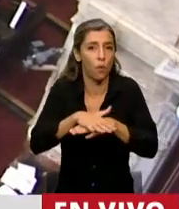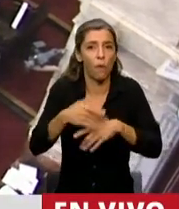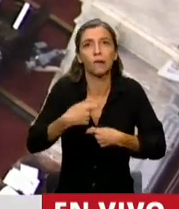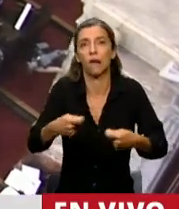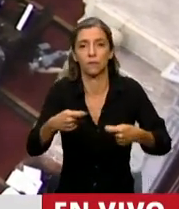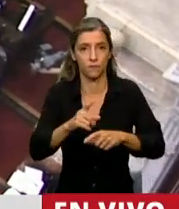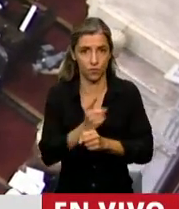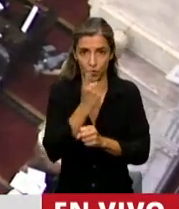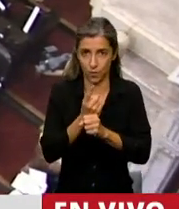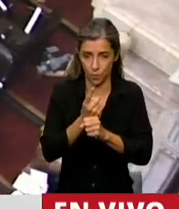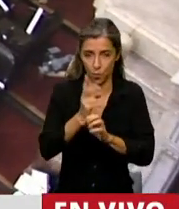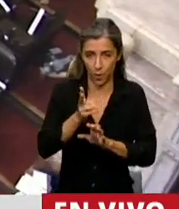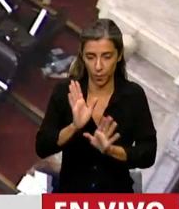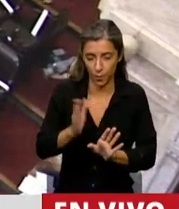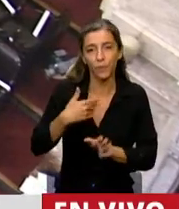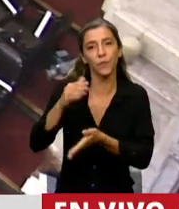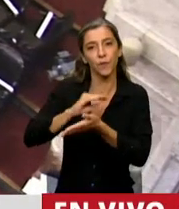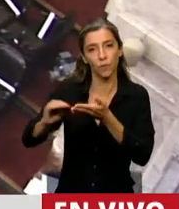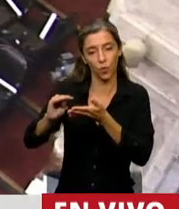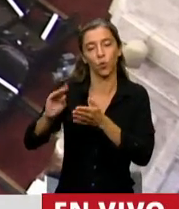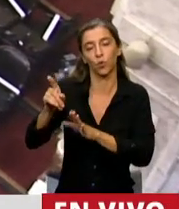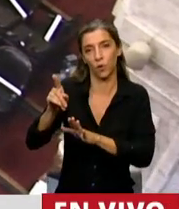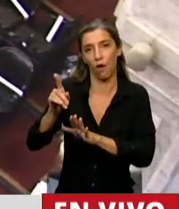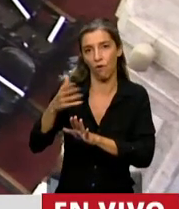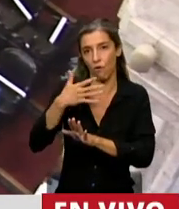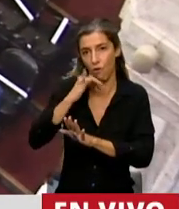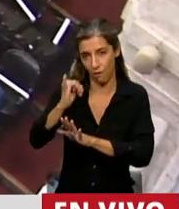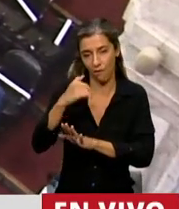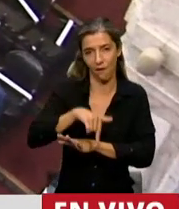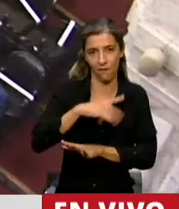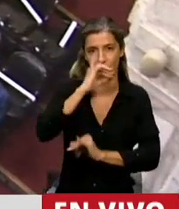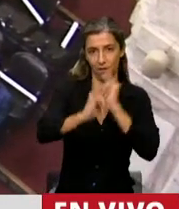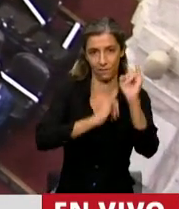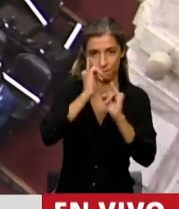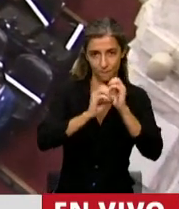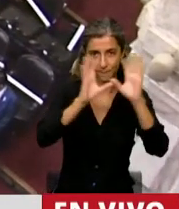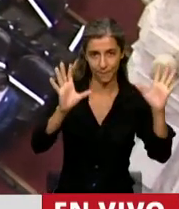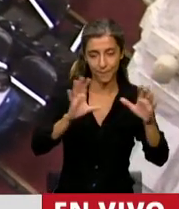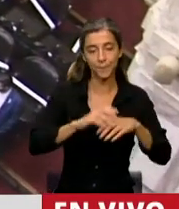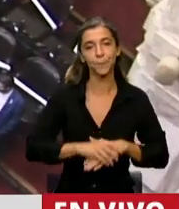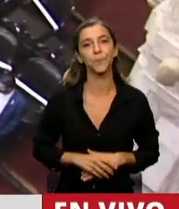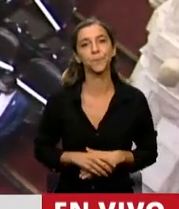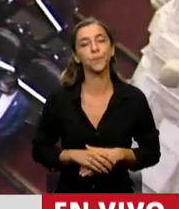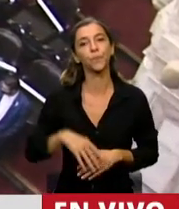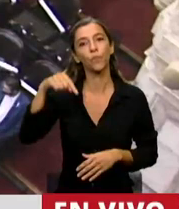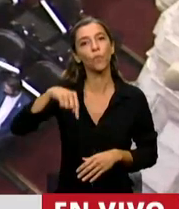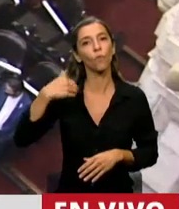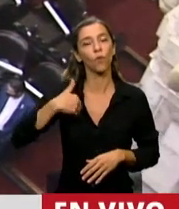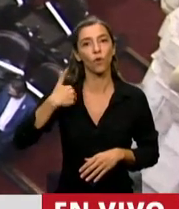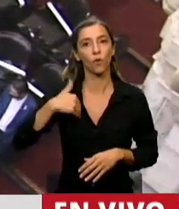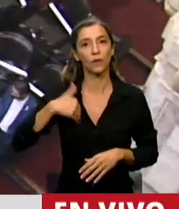diputado Heller. Y me voy a referir a estos dos puntos. Al día de hoy, nuestro país se